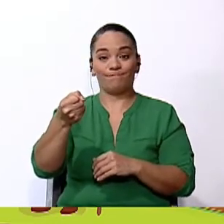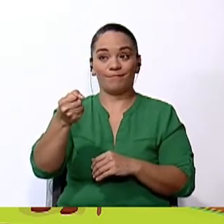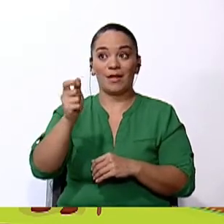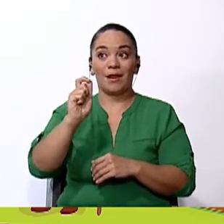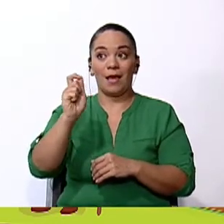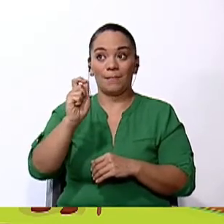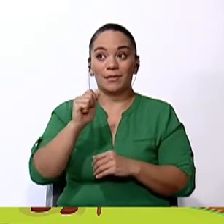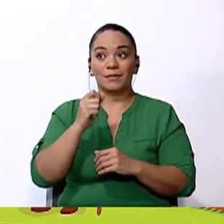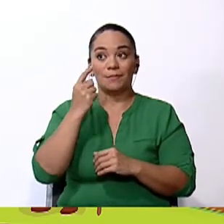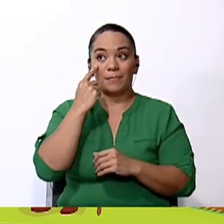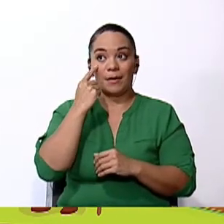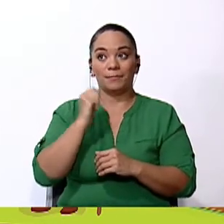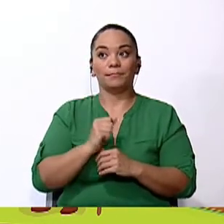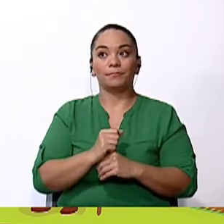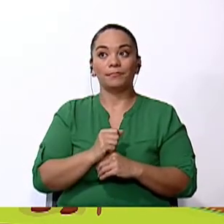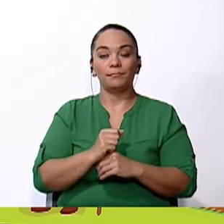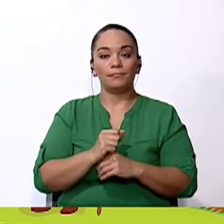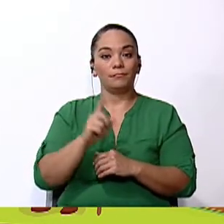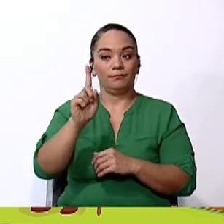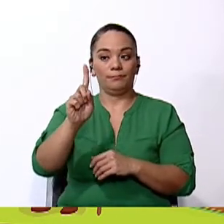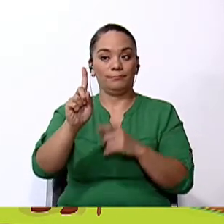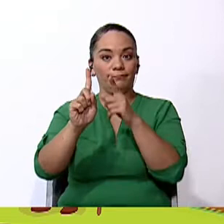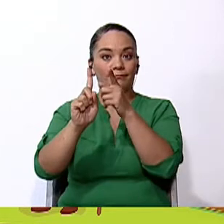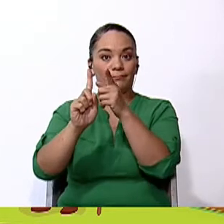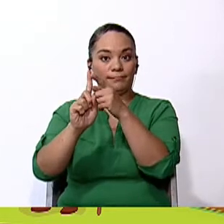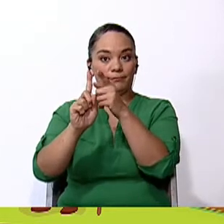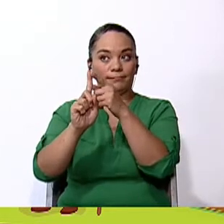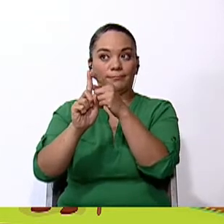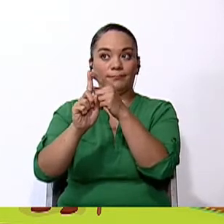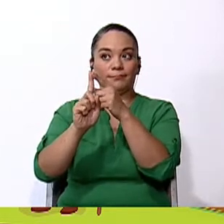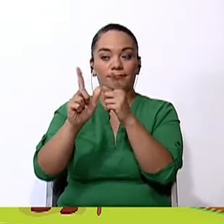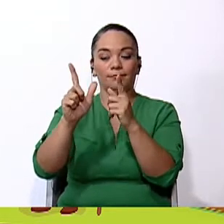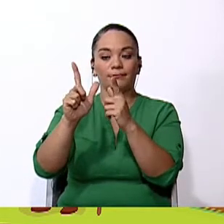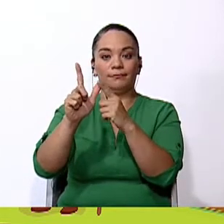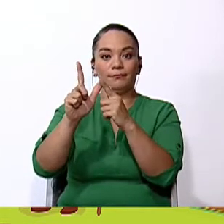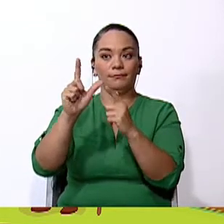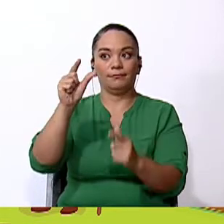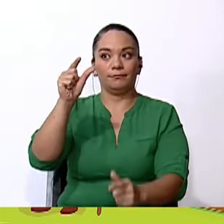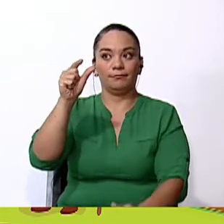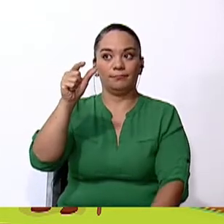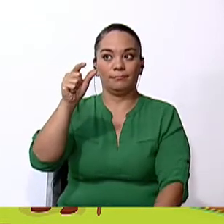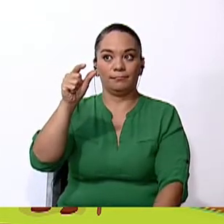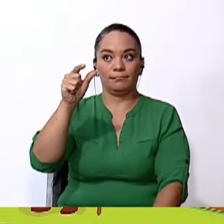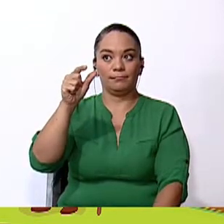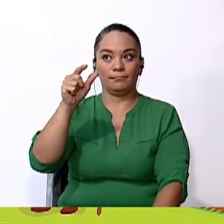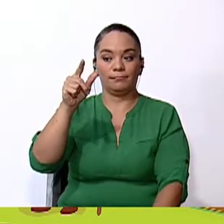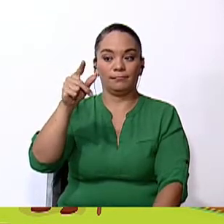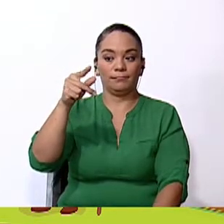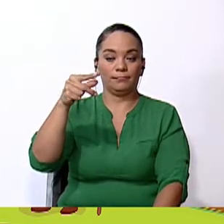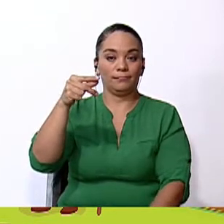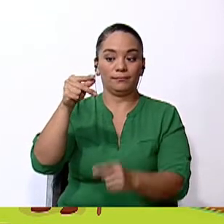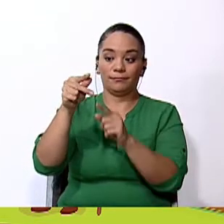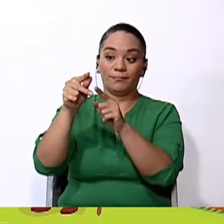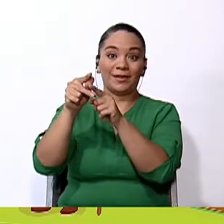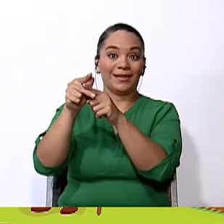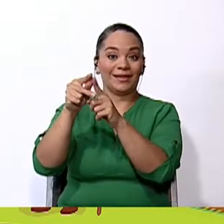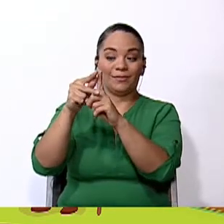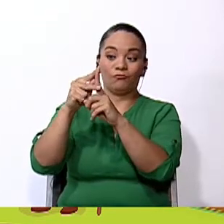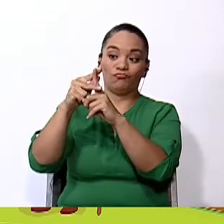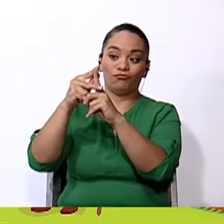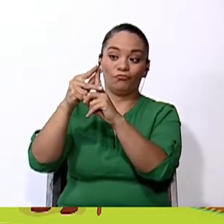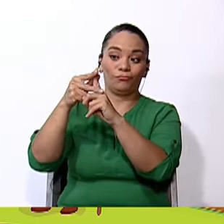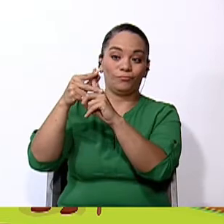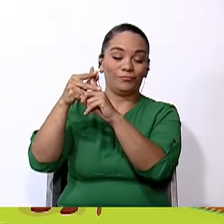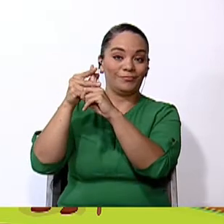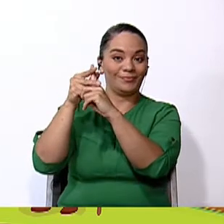toma entre el dedo índice y el dedo pulgar y lo recostamos sobre nuestro dedo